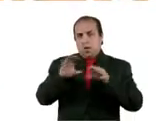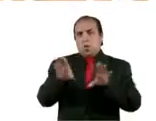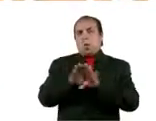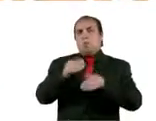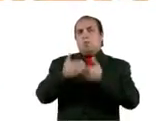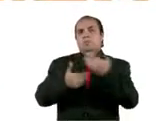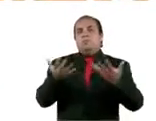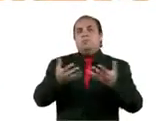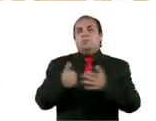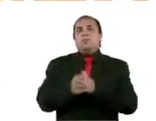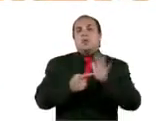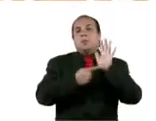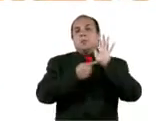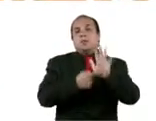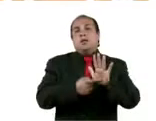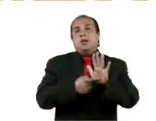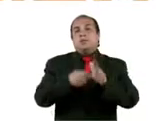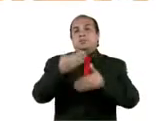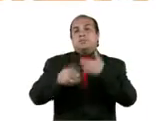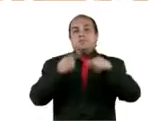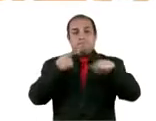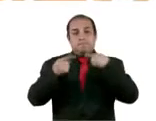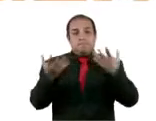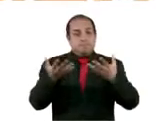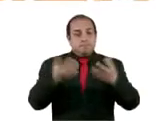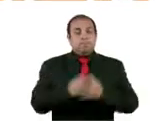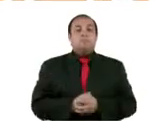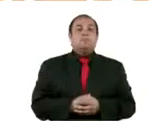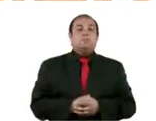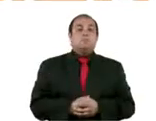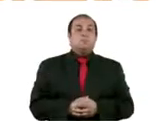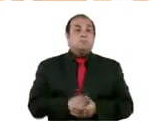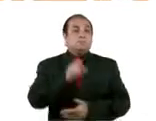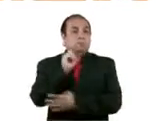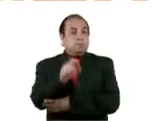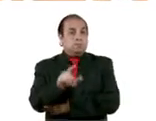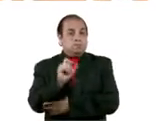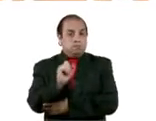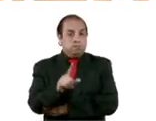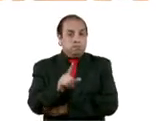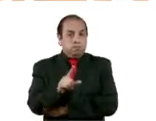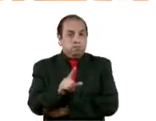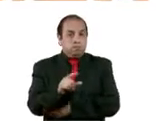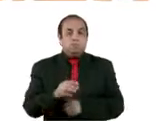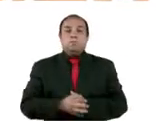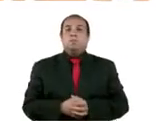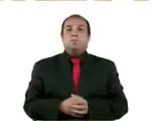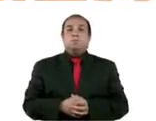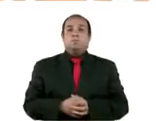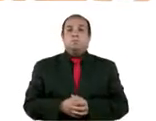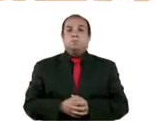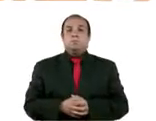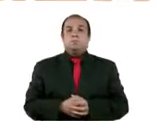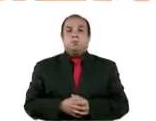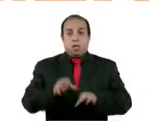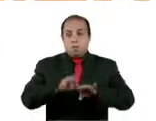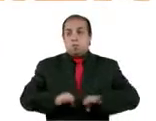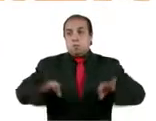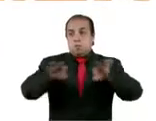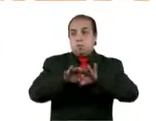presentar, este proceso de diálogo que se hizo, y al mismo tiempo creo yo que es muy importante para la ciudadanía.